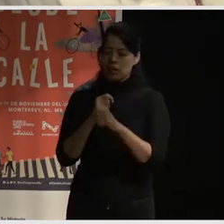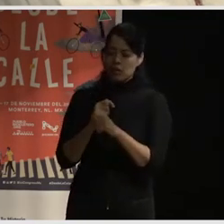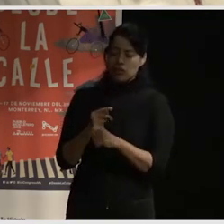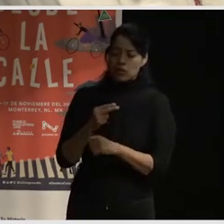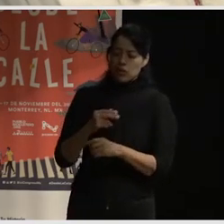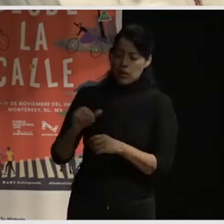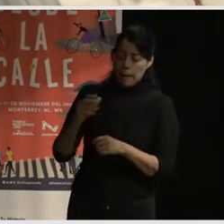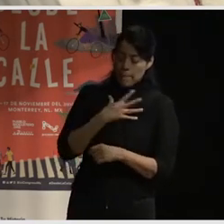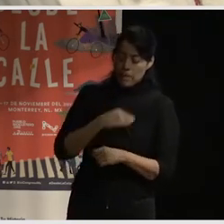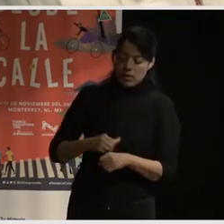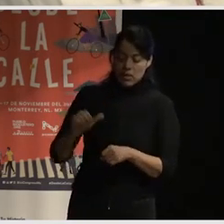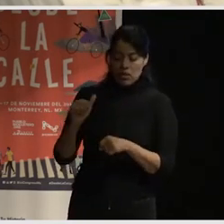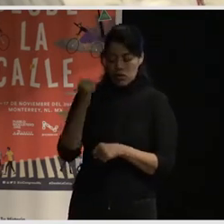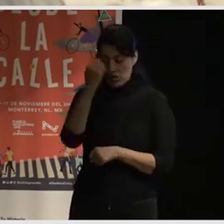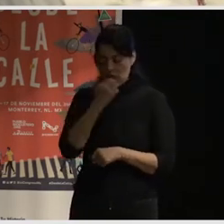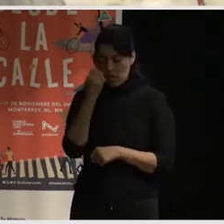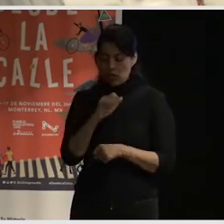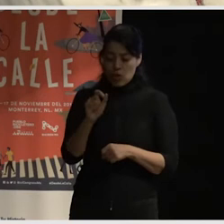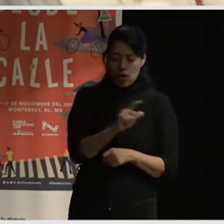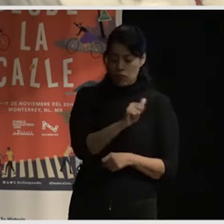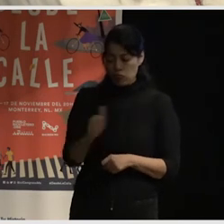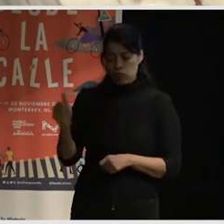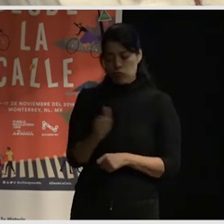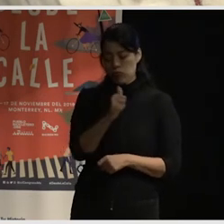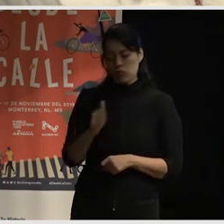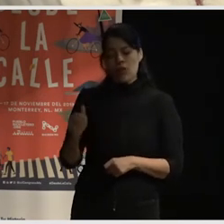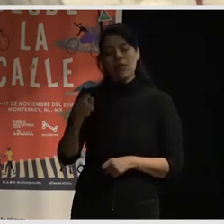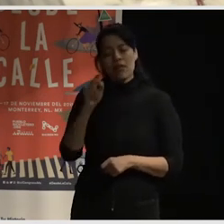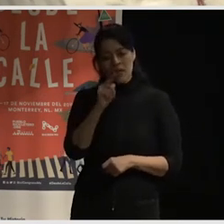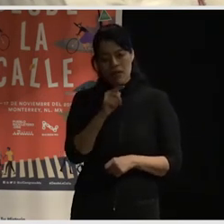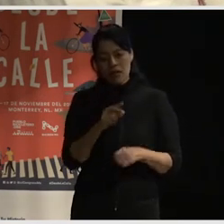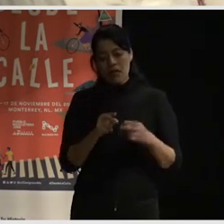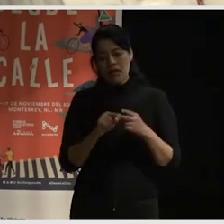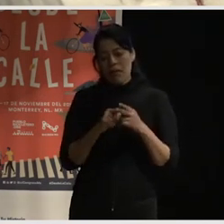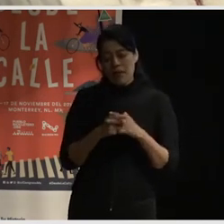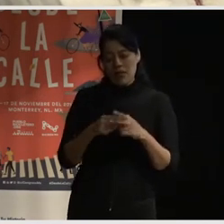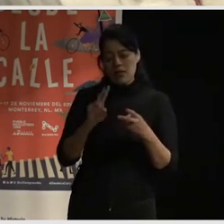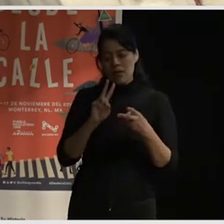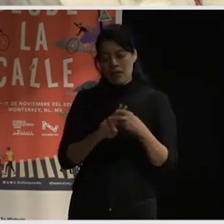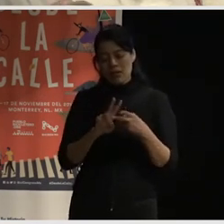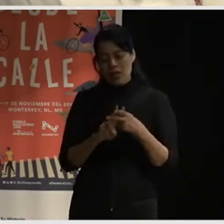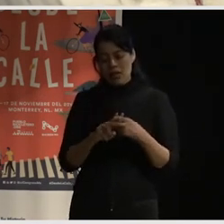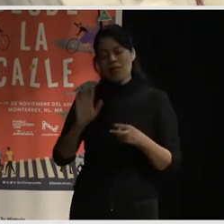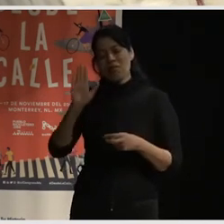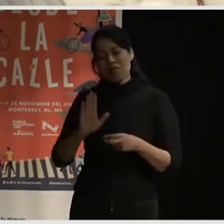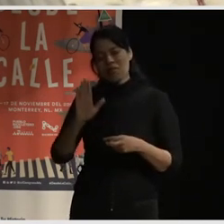hijos a la escuela etcétera pero bueno de ahí viene el hashtag este sí parece